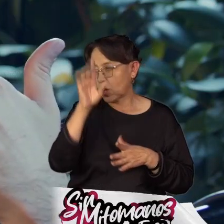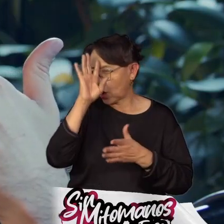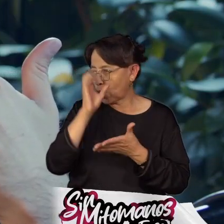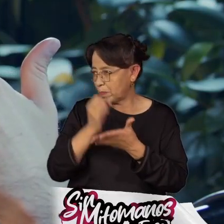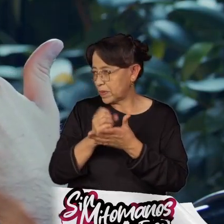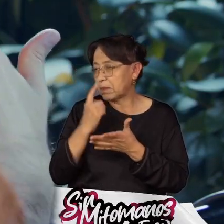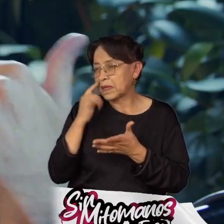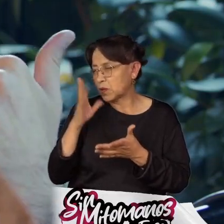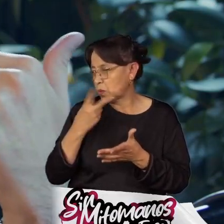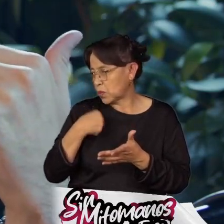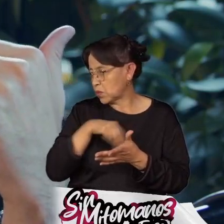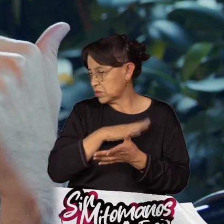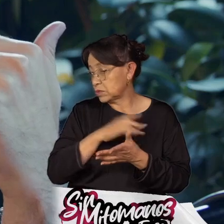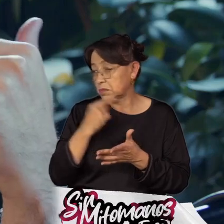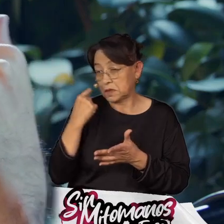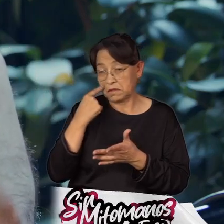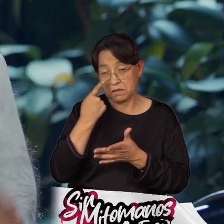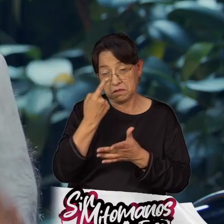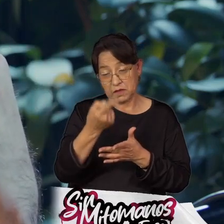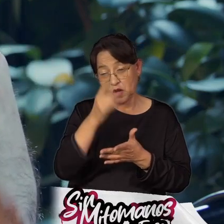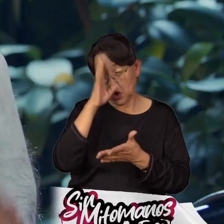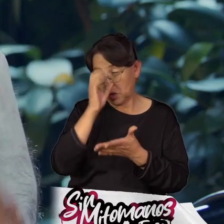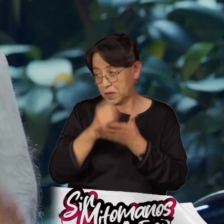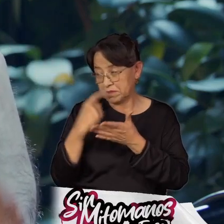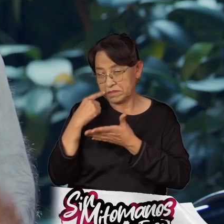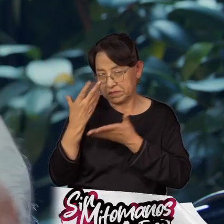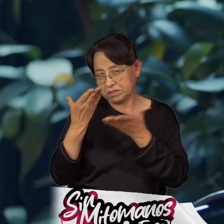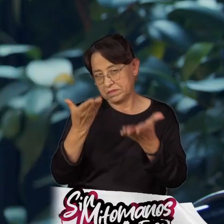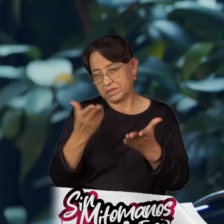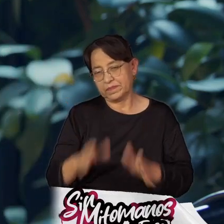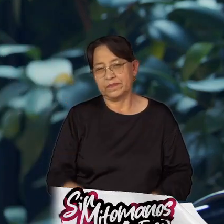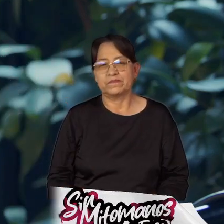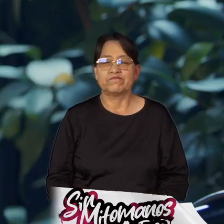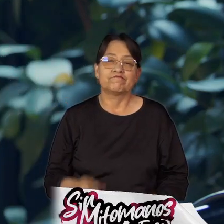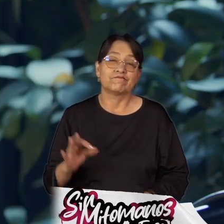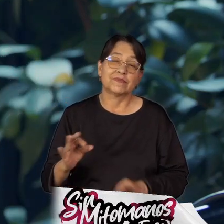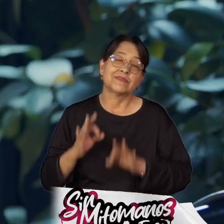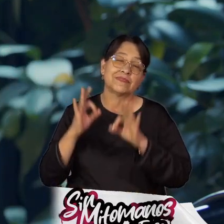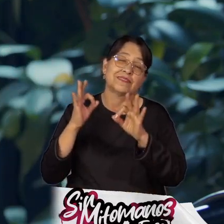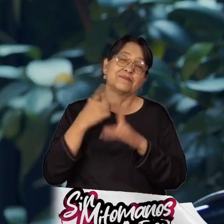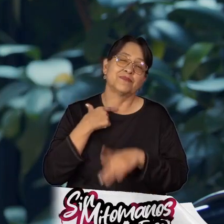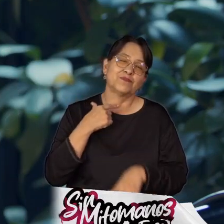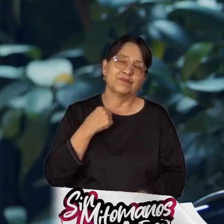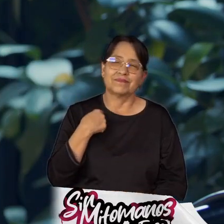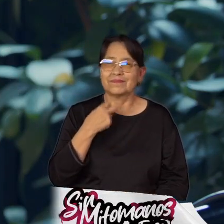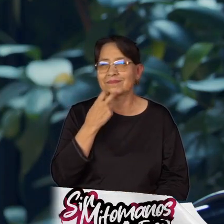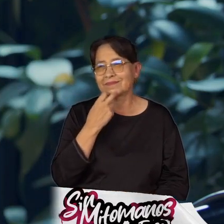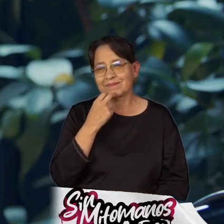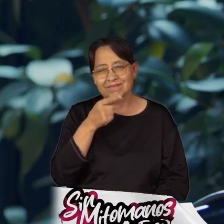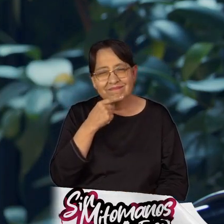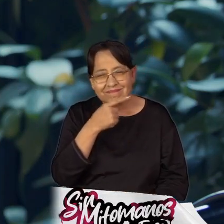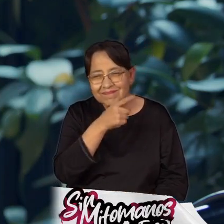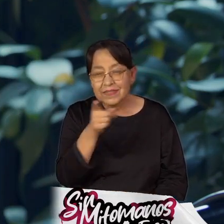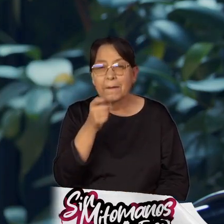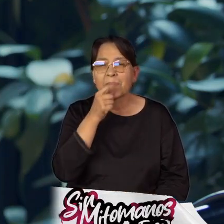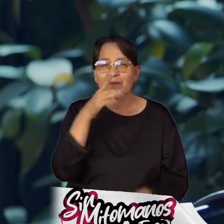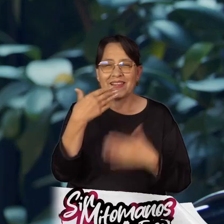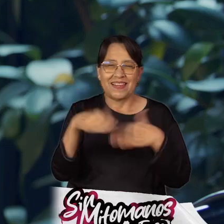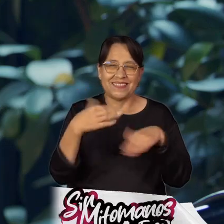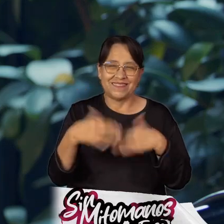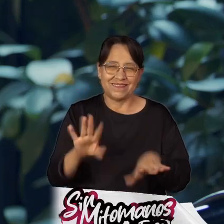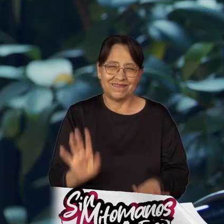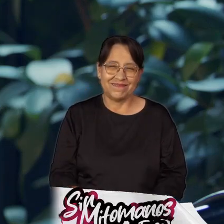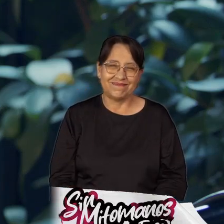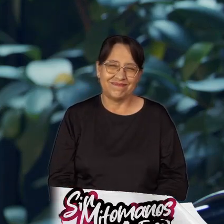como nosotros y queremos saber cuál es su opinión y para eso vamos con esta sección excelente que me hace morir de risa, Preguntas en